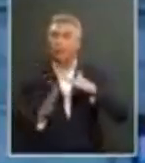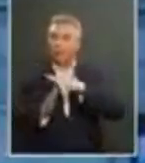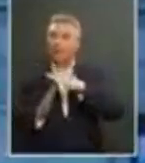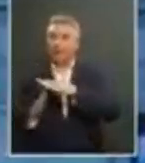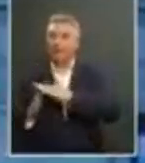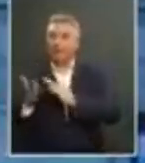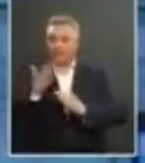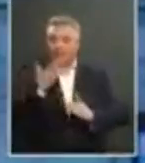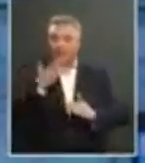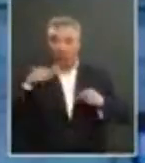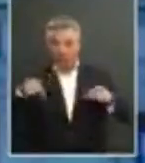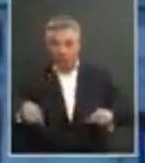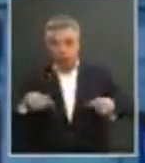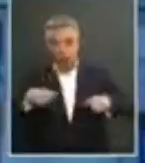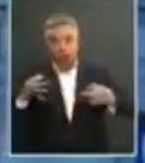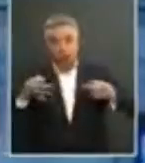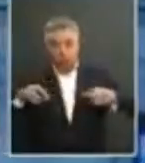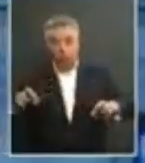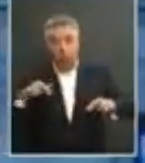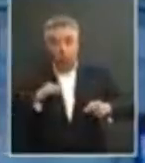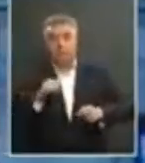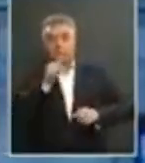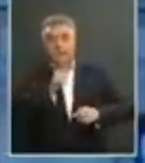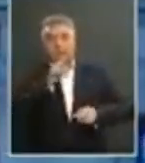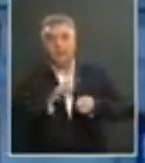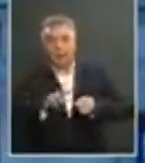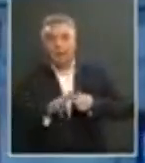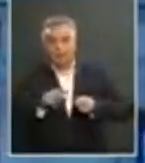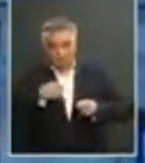fortalezas y nuestras oportunidades de corregir lo que faltó por hacer.